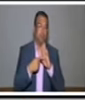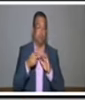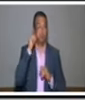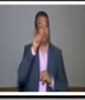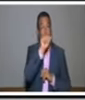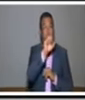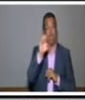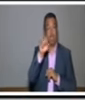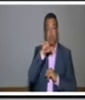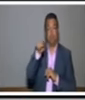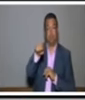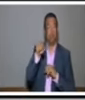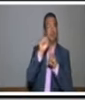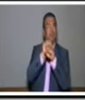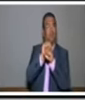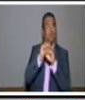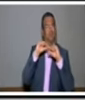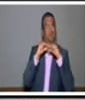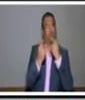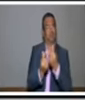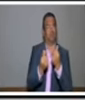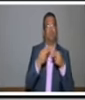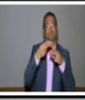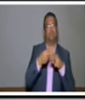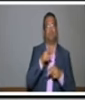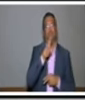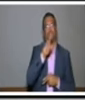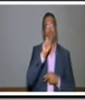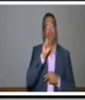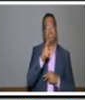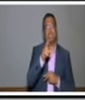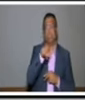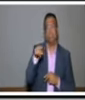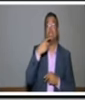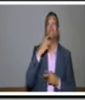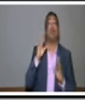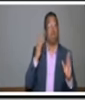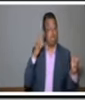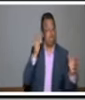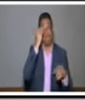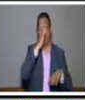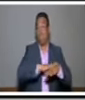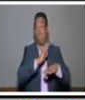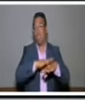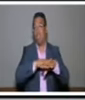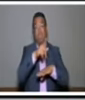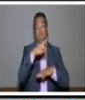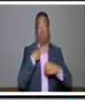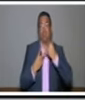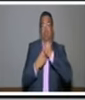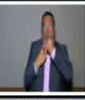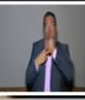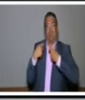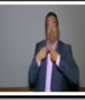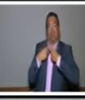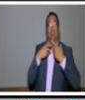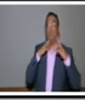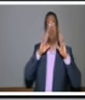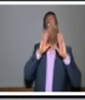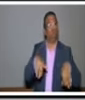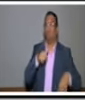veces se les desprecia tanto en este país, nos lo dijeron. Están eliminando las reservas, no están haciendo el mantenimiento, no